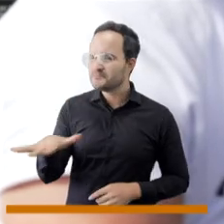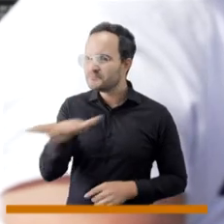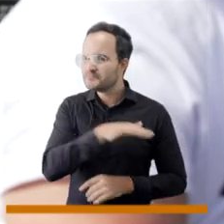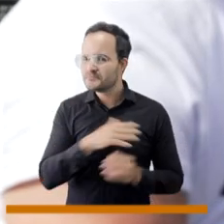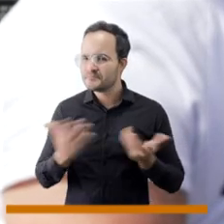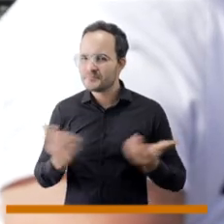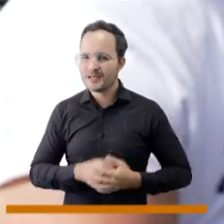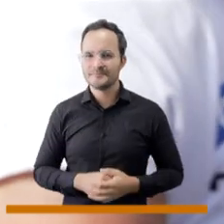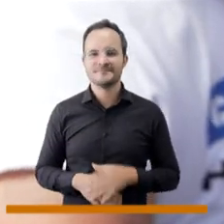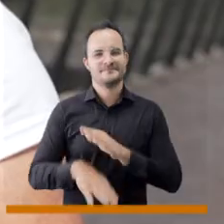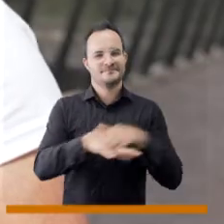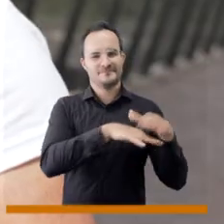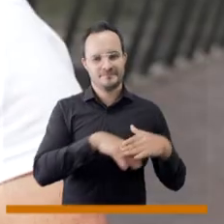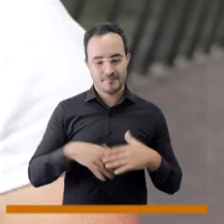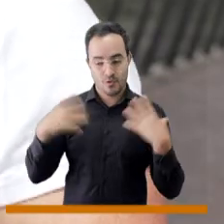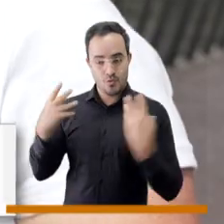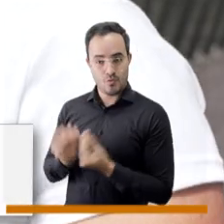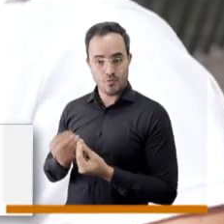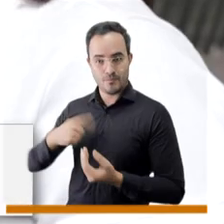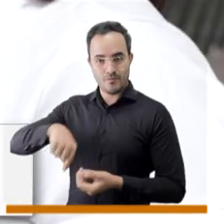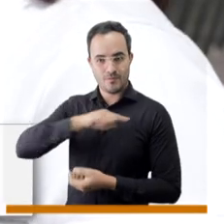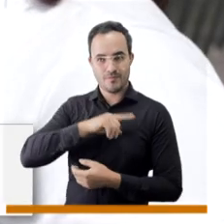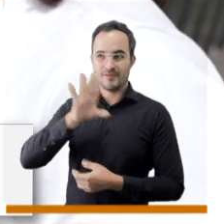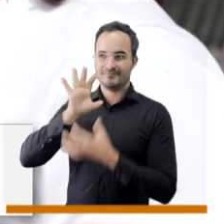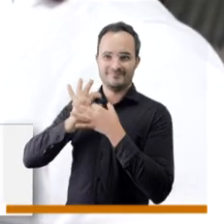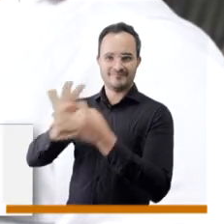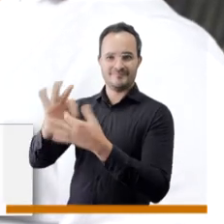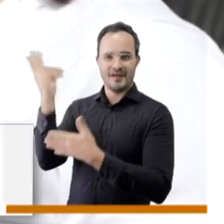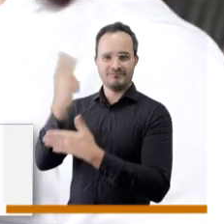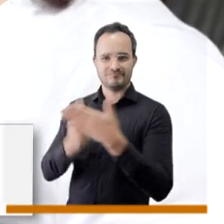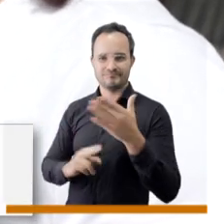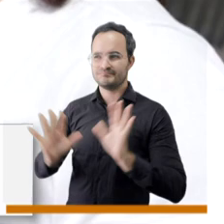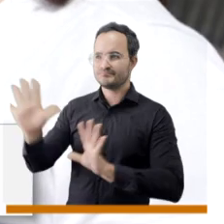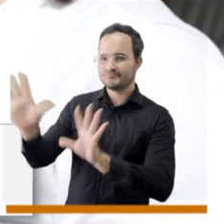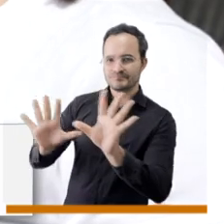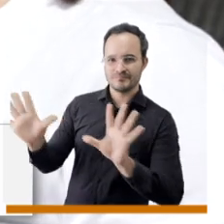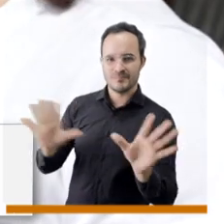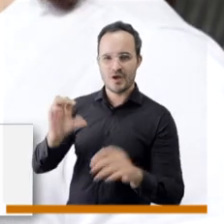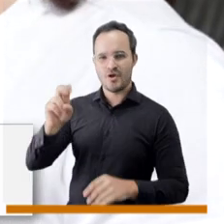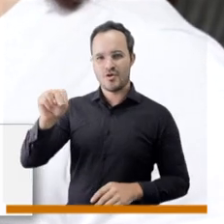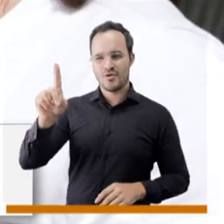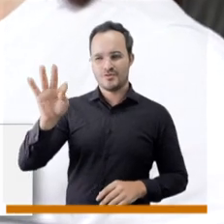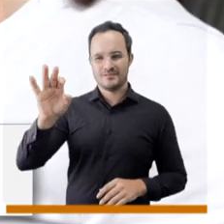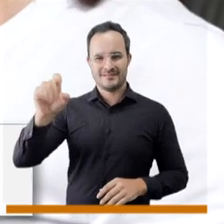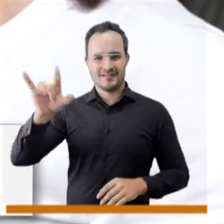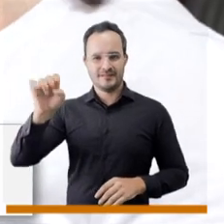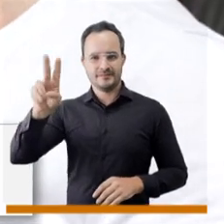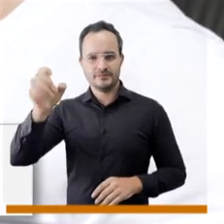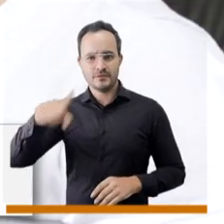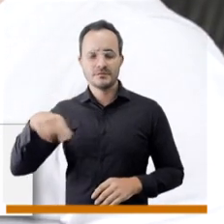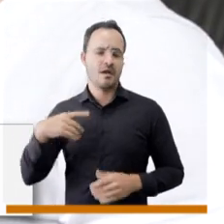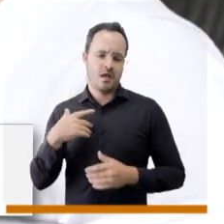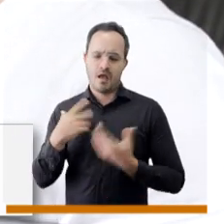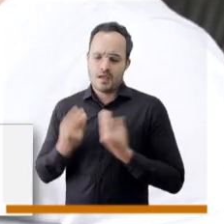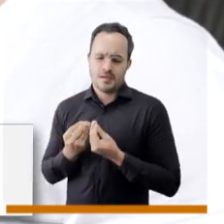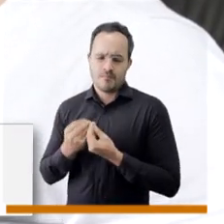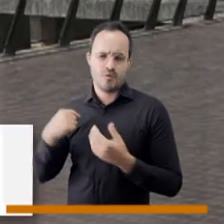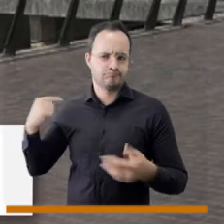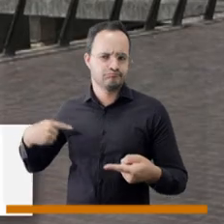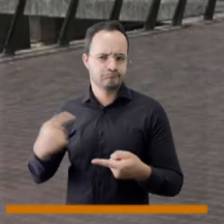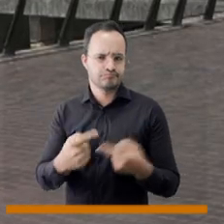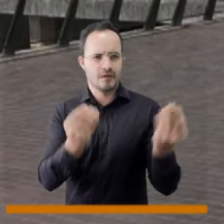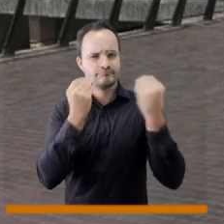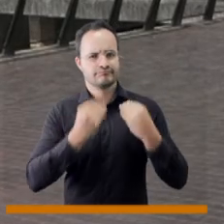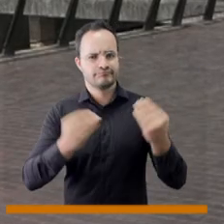es todo lo que encontramos aquí. Nuestro equipo de Constelaciones ha venido realizando un sinnúmero de